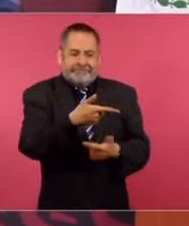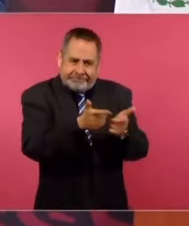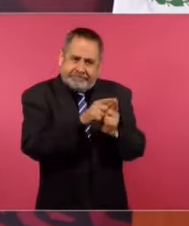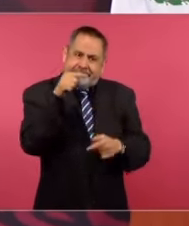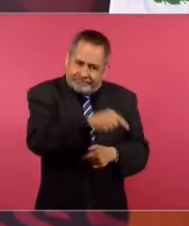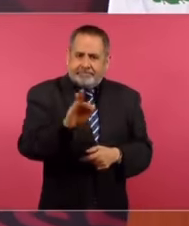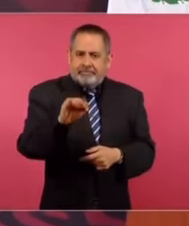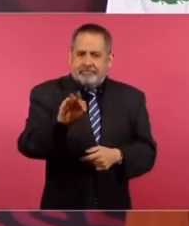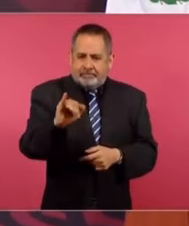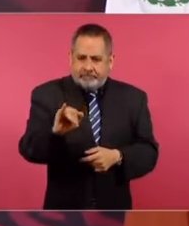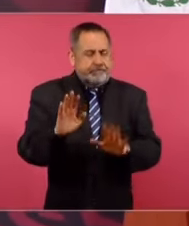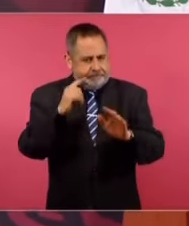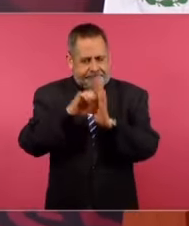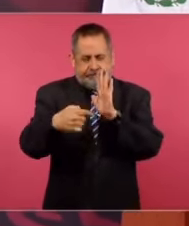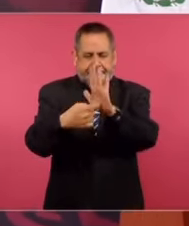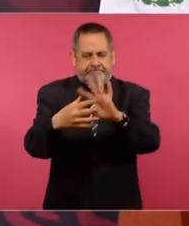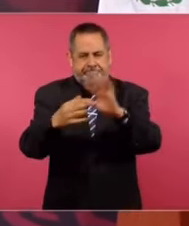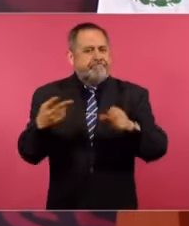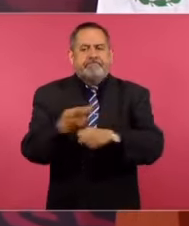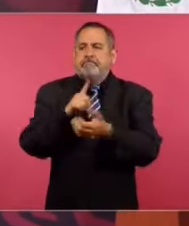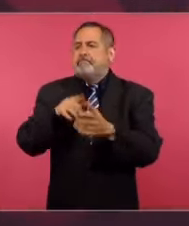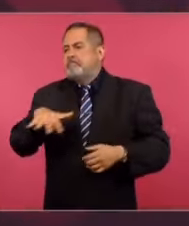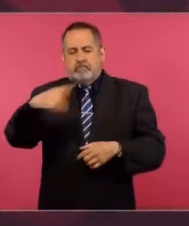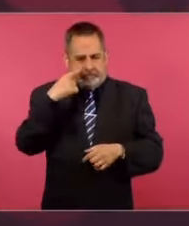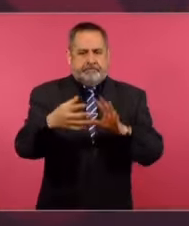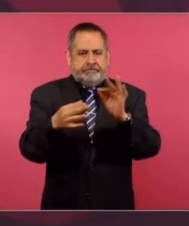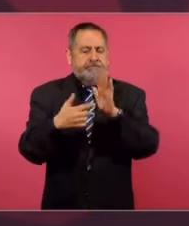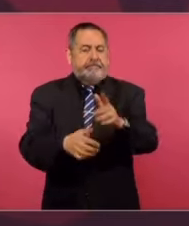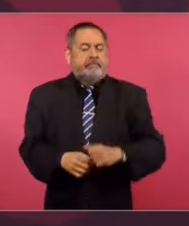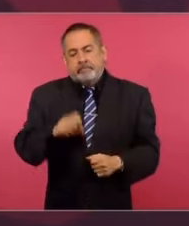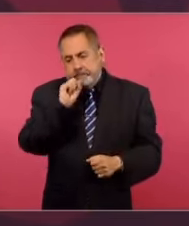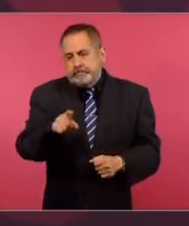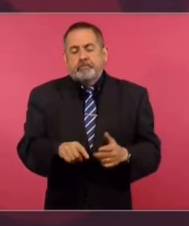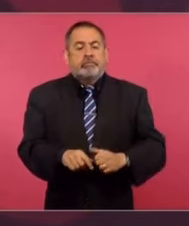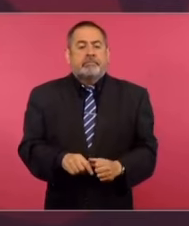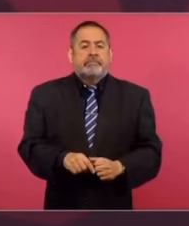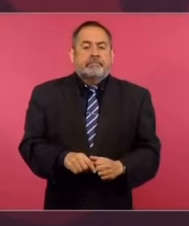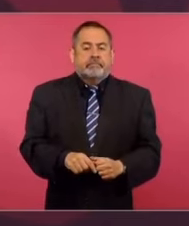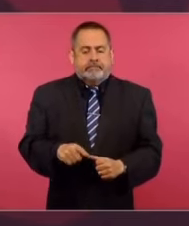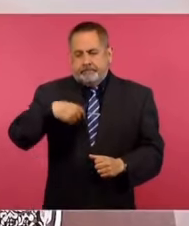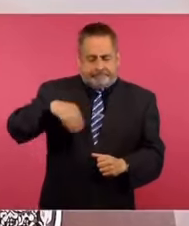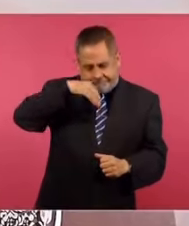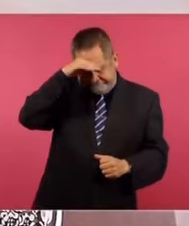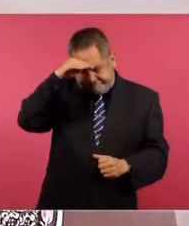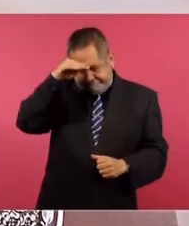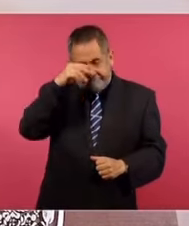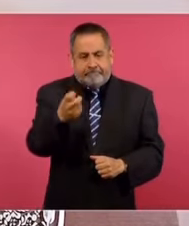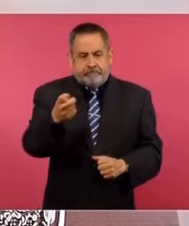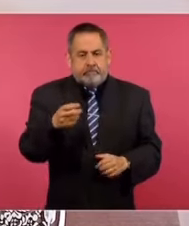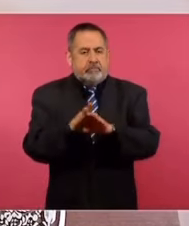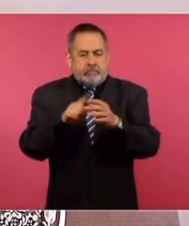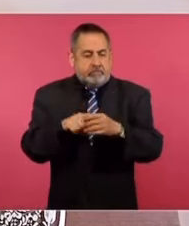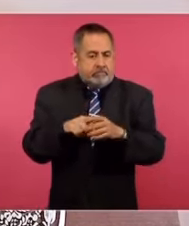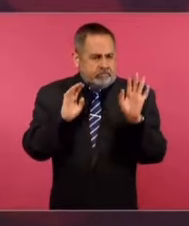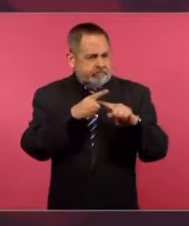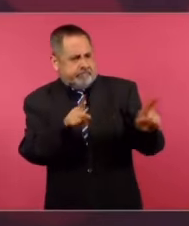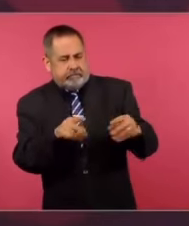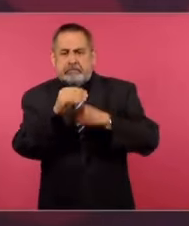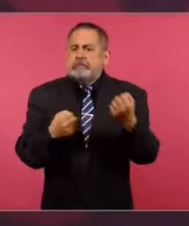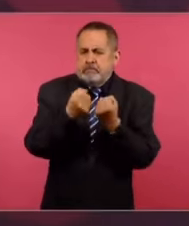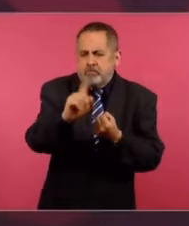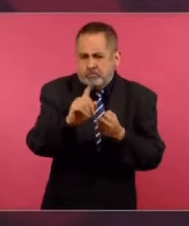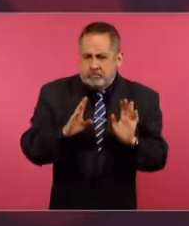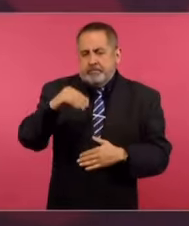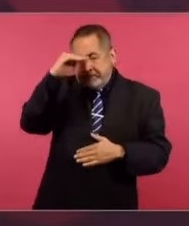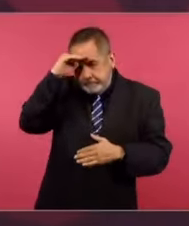Pero esto es lo que está sucediendo y es muy interesante. Entonces, también, pensemos así, pero no nos peleemos. Apúntele